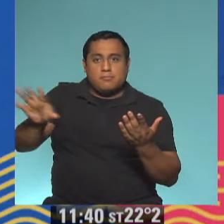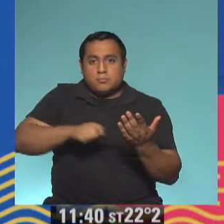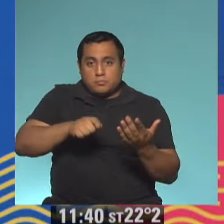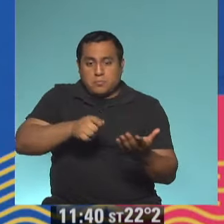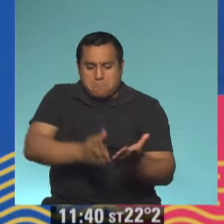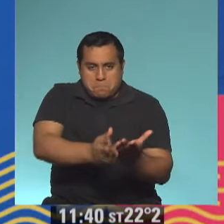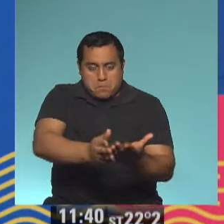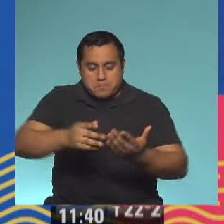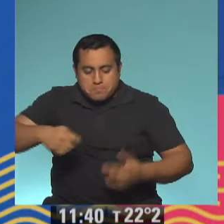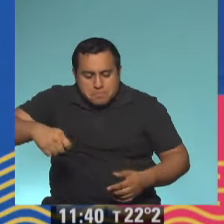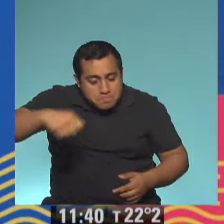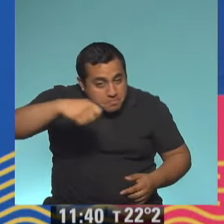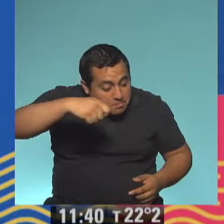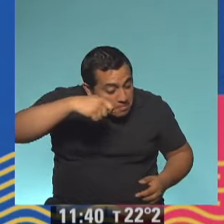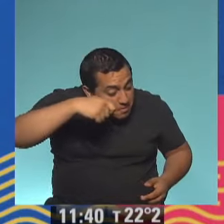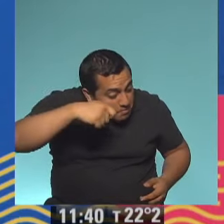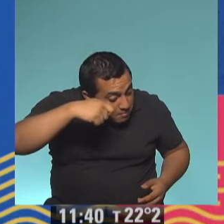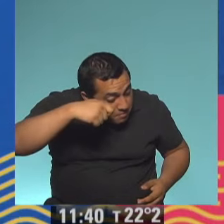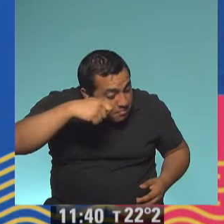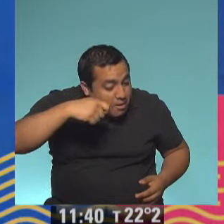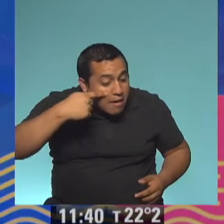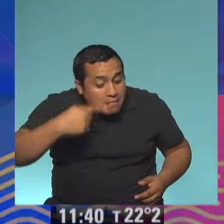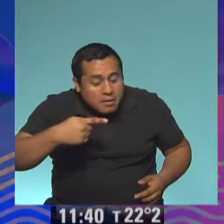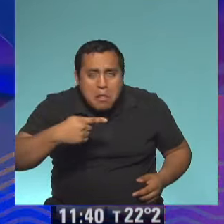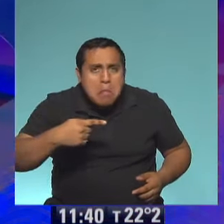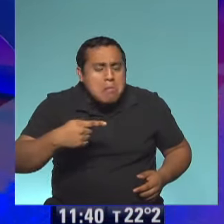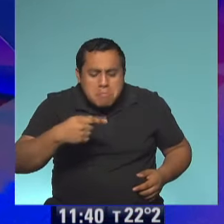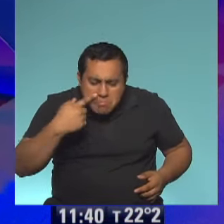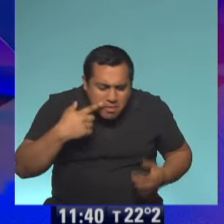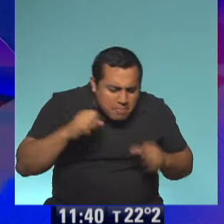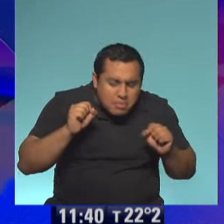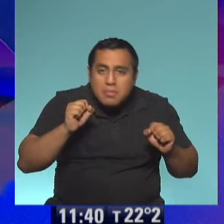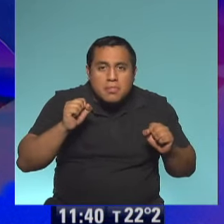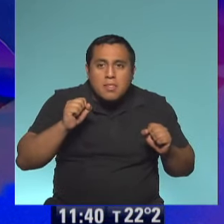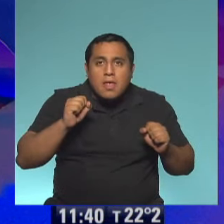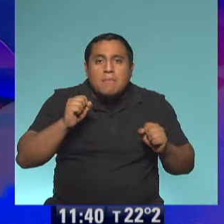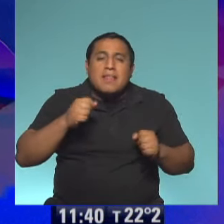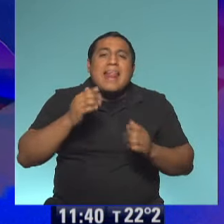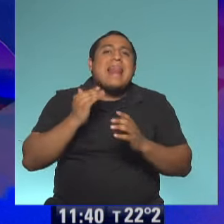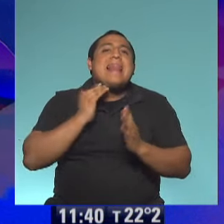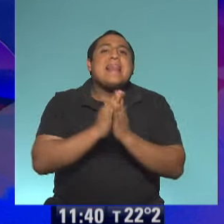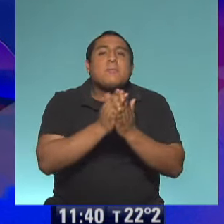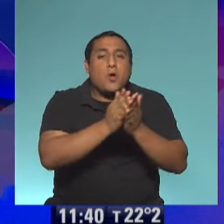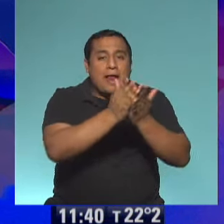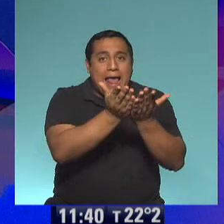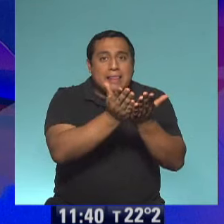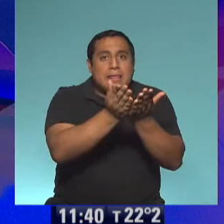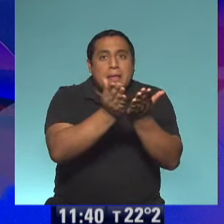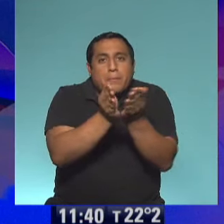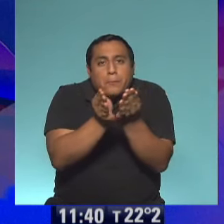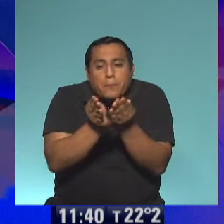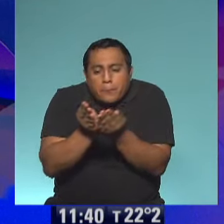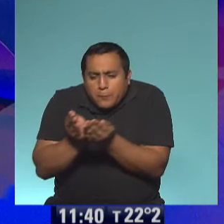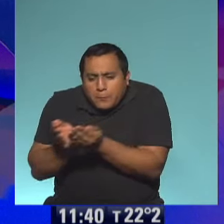escritorio. Ni rastro del final. ¿Cómo puedes saber cuál es el último libro? El que parece el último es como